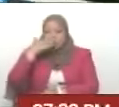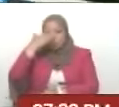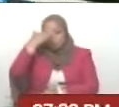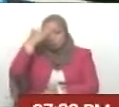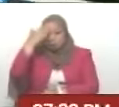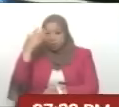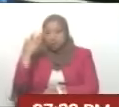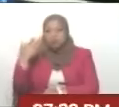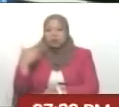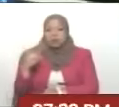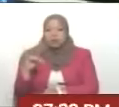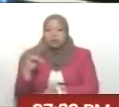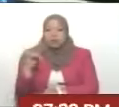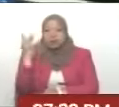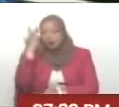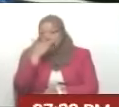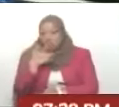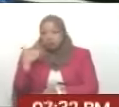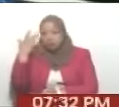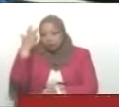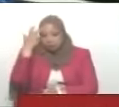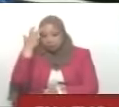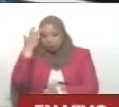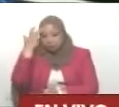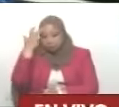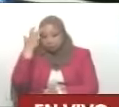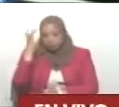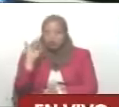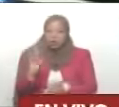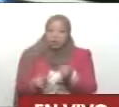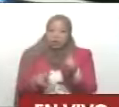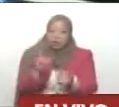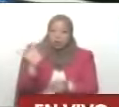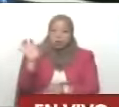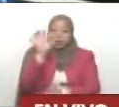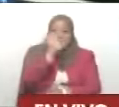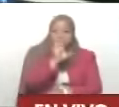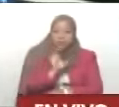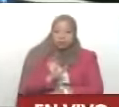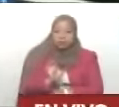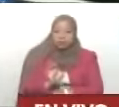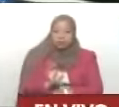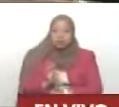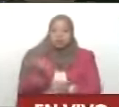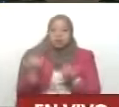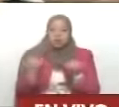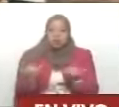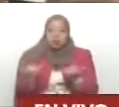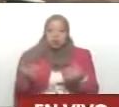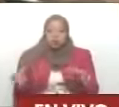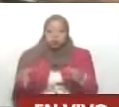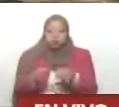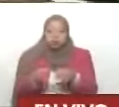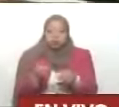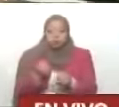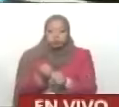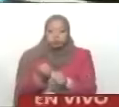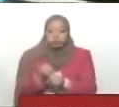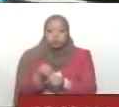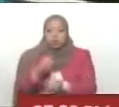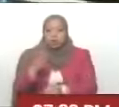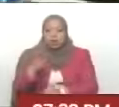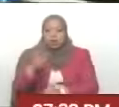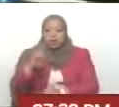Arabia Saudita, la población que reúne ahora mismo el BRICS Plus, sin